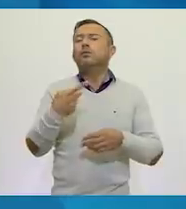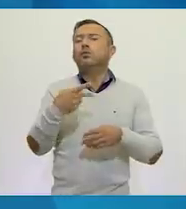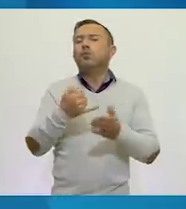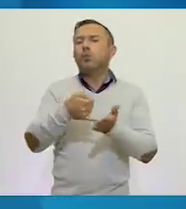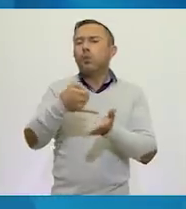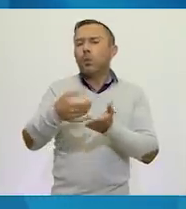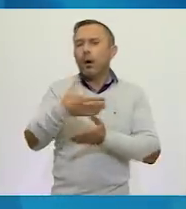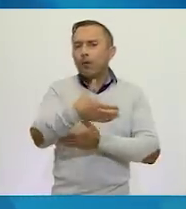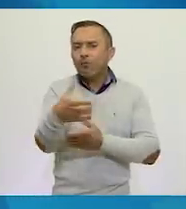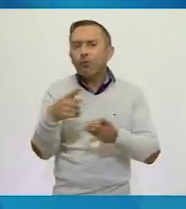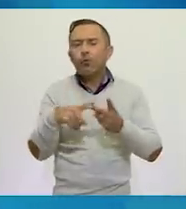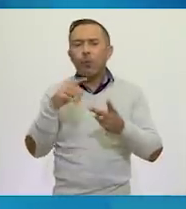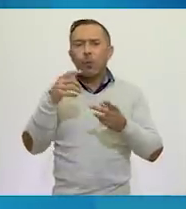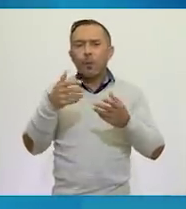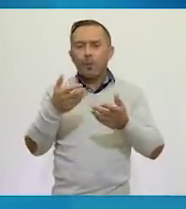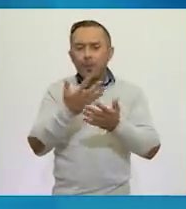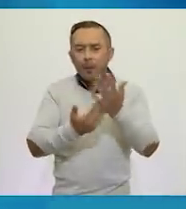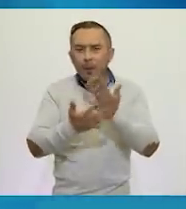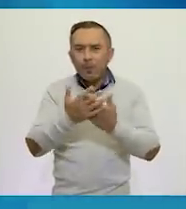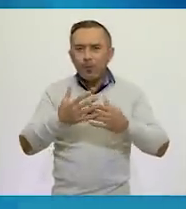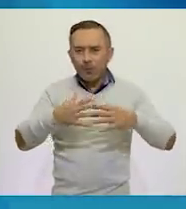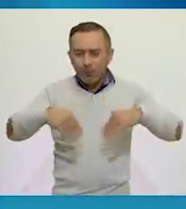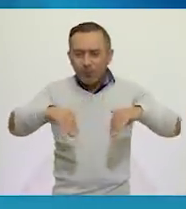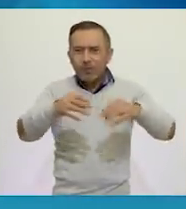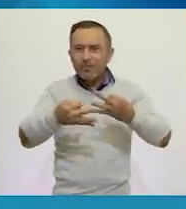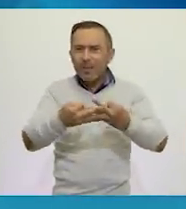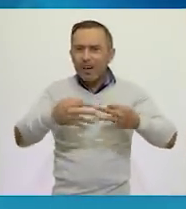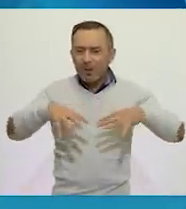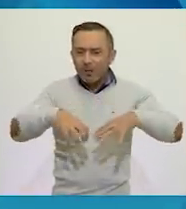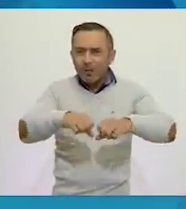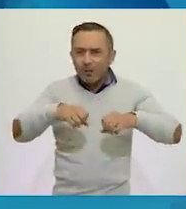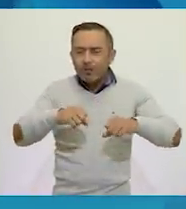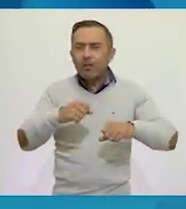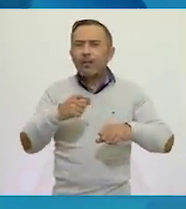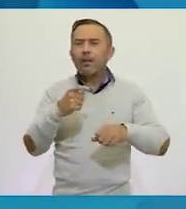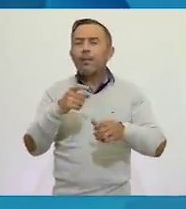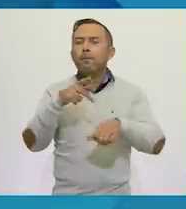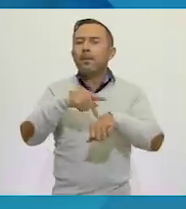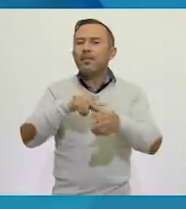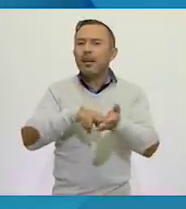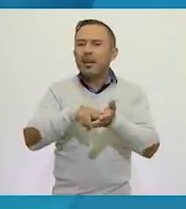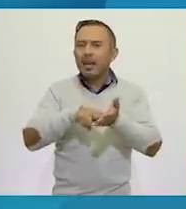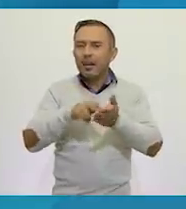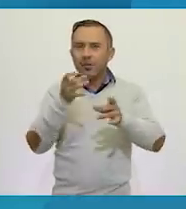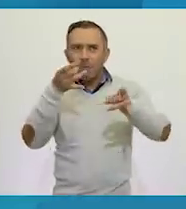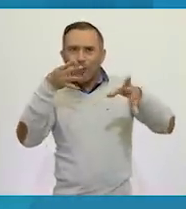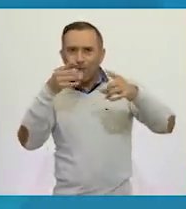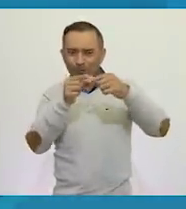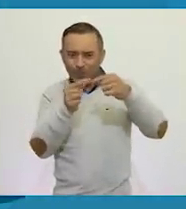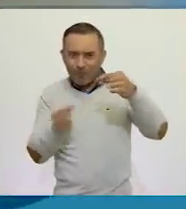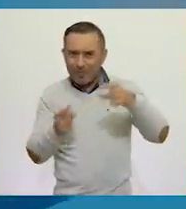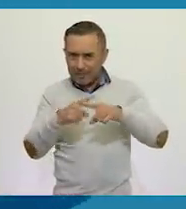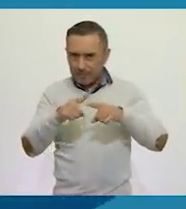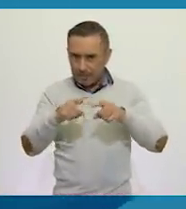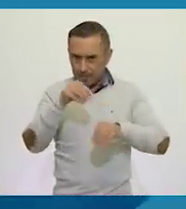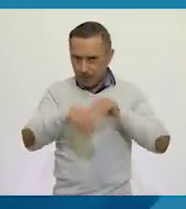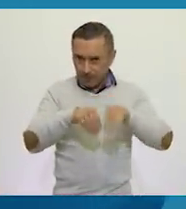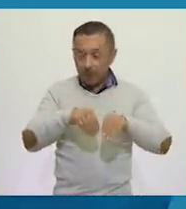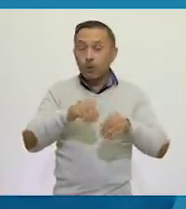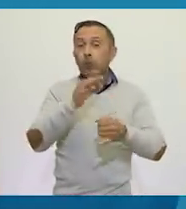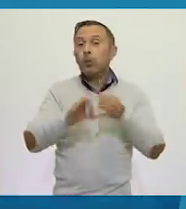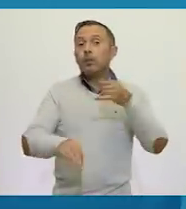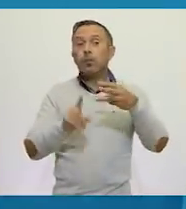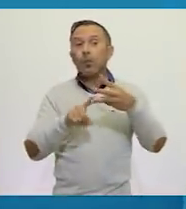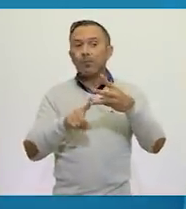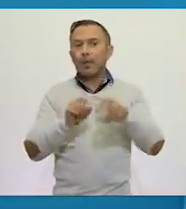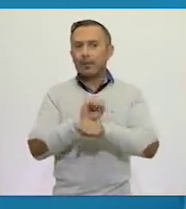la alfarería, el trabajo en obsidiana y muchos oficios más. Y por último tenemos a los esclavos o